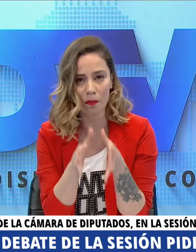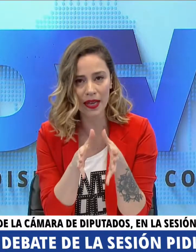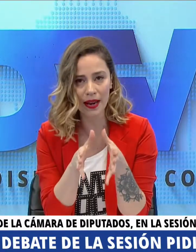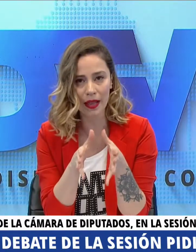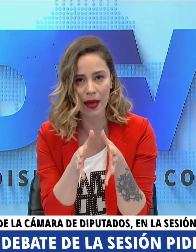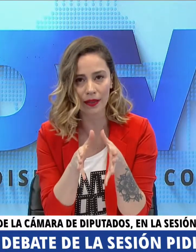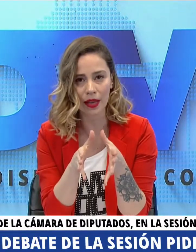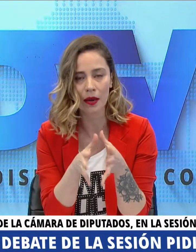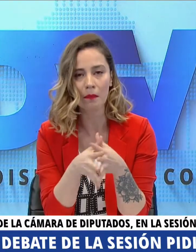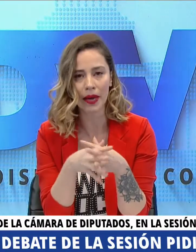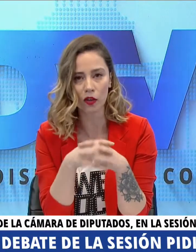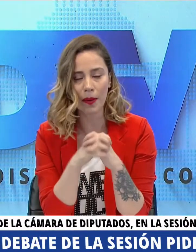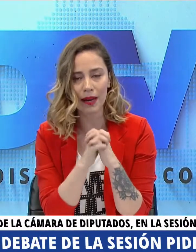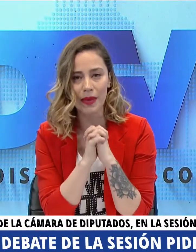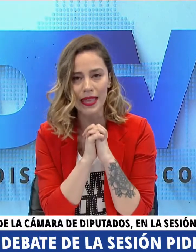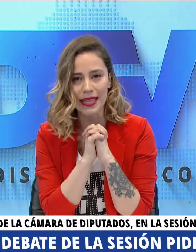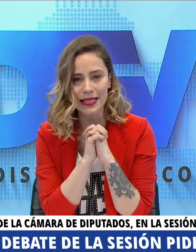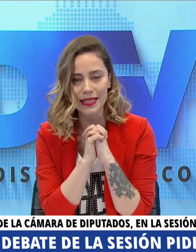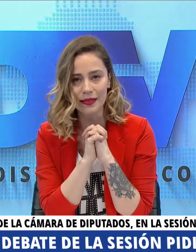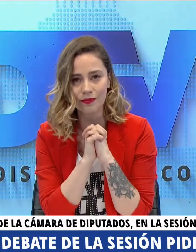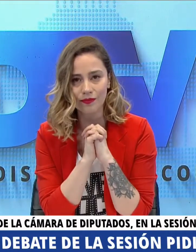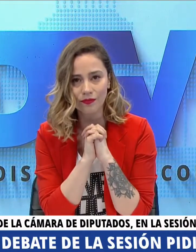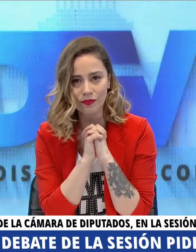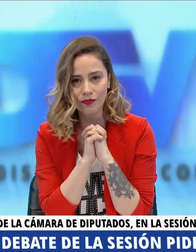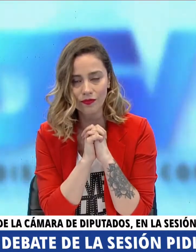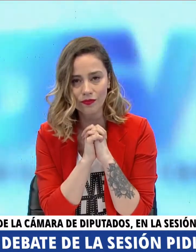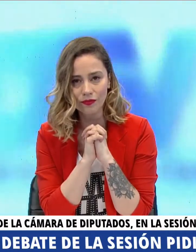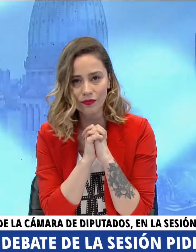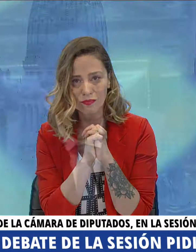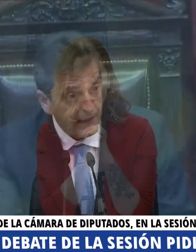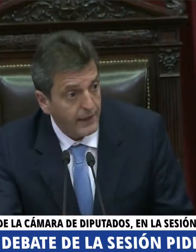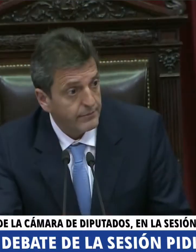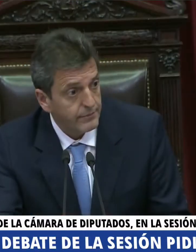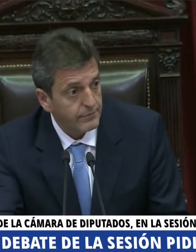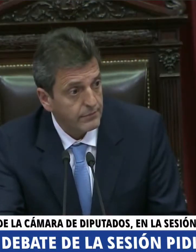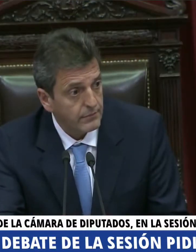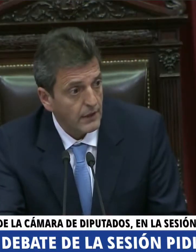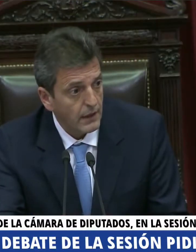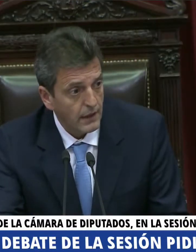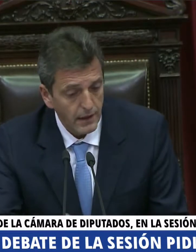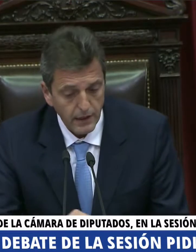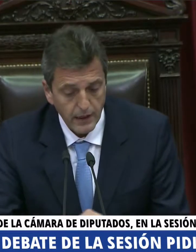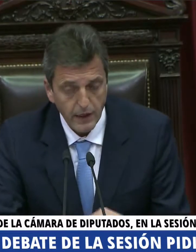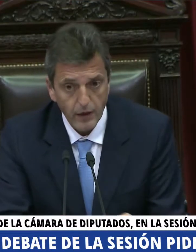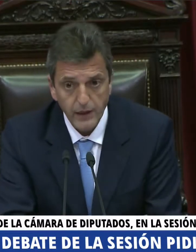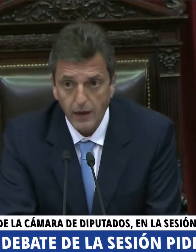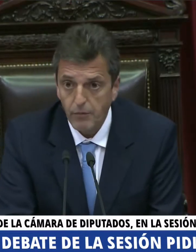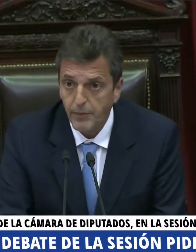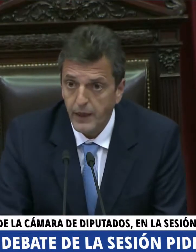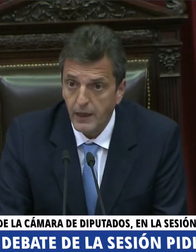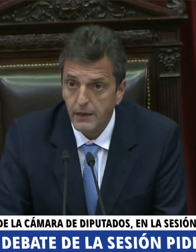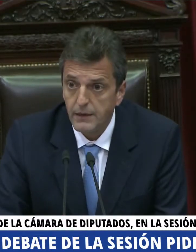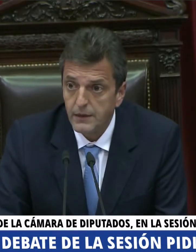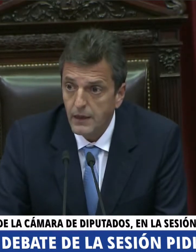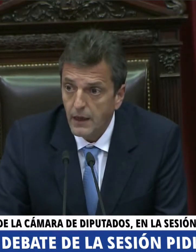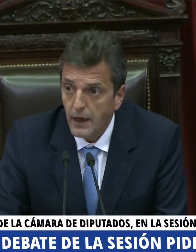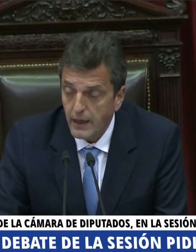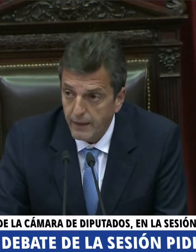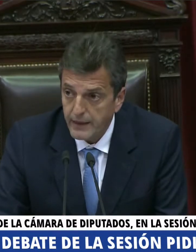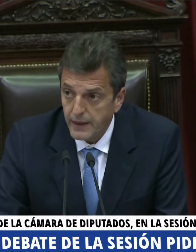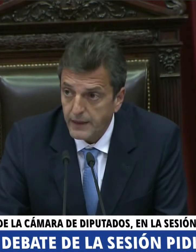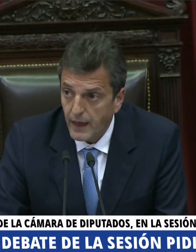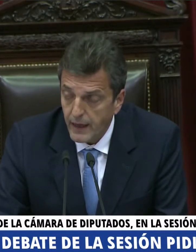interrumpir el debate para tomar medidas. Desgraciadamente quiero interrumpir